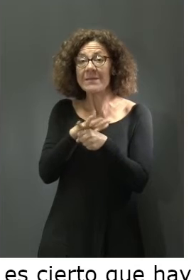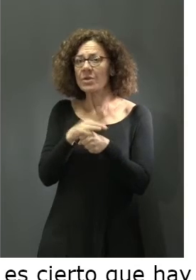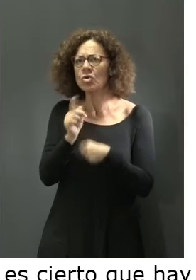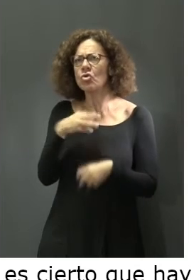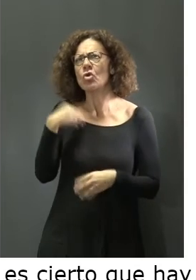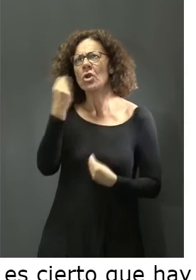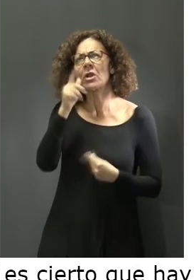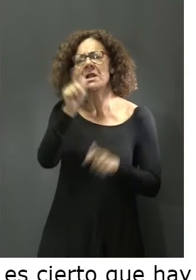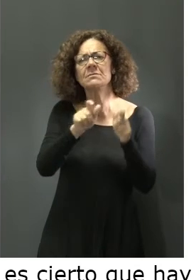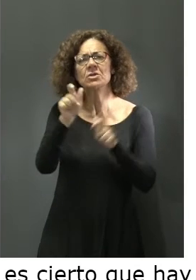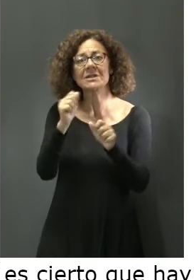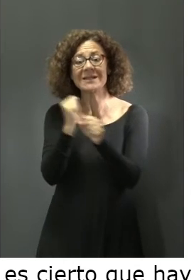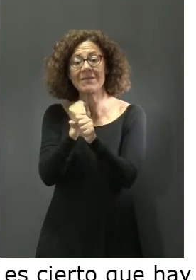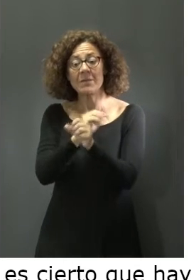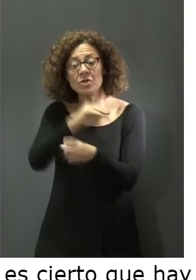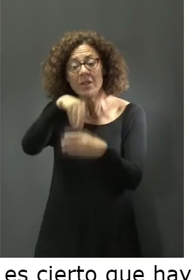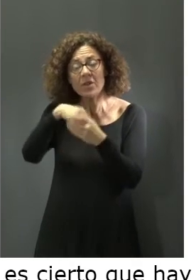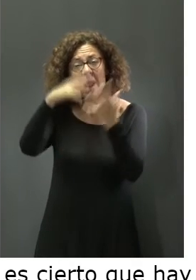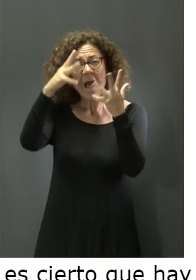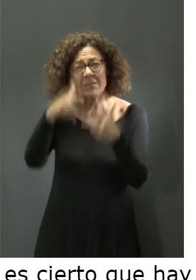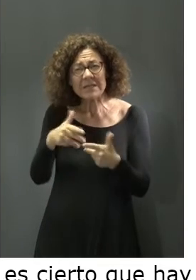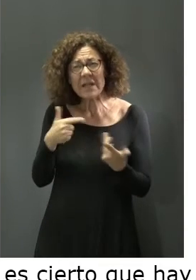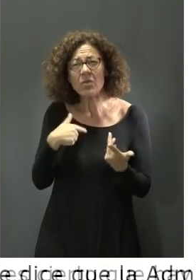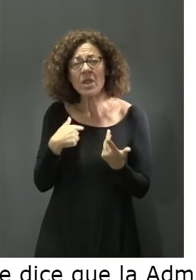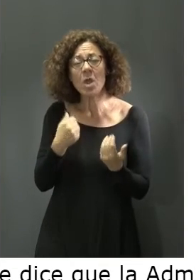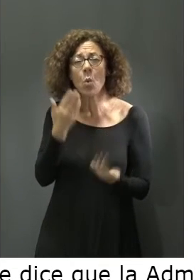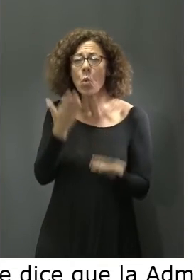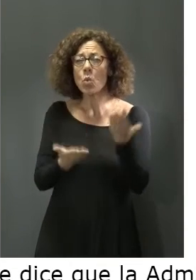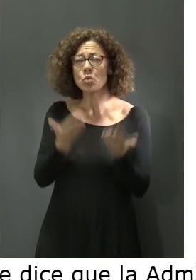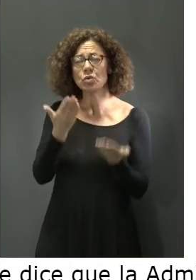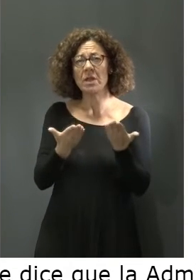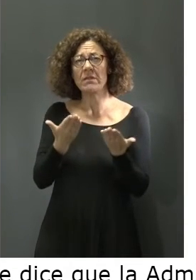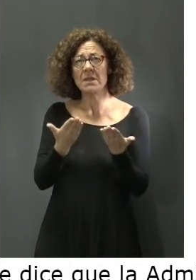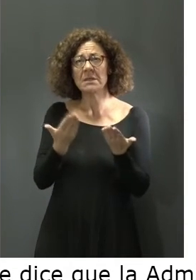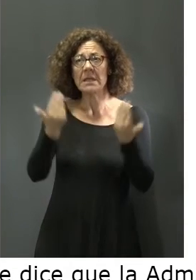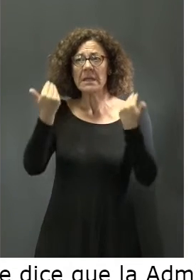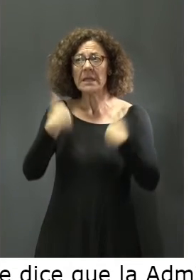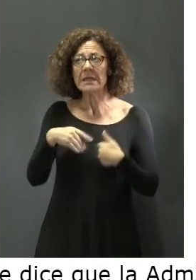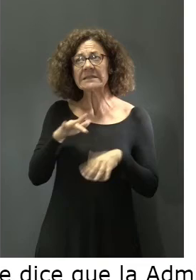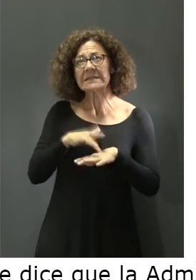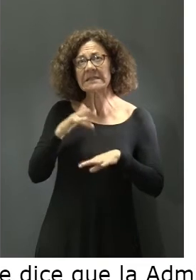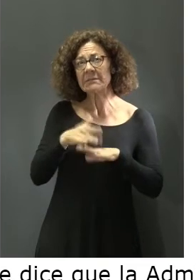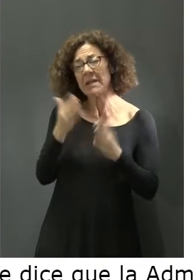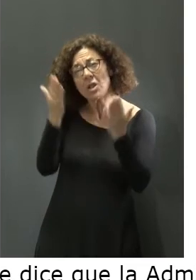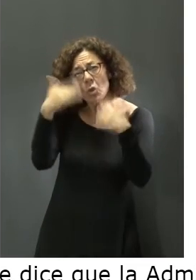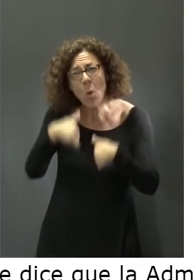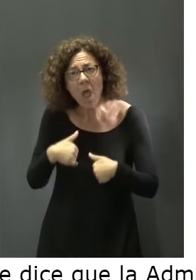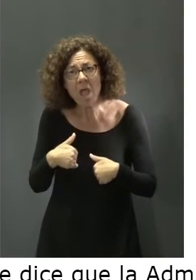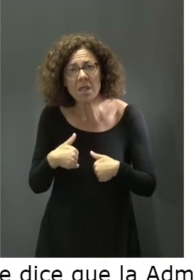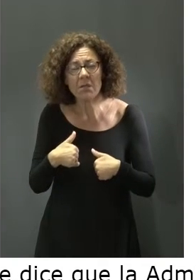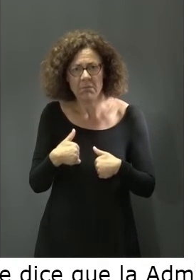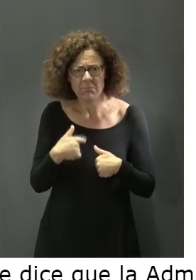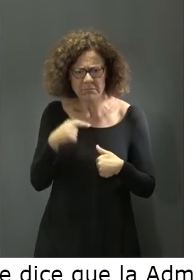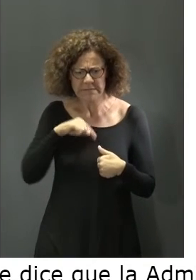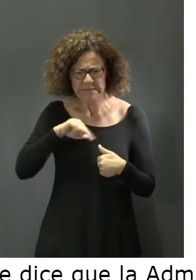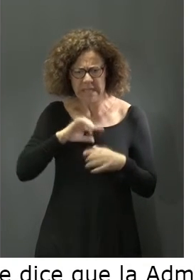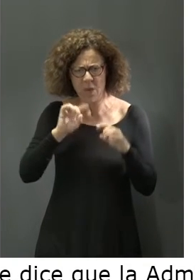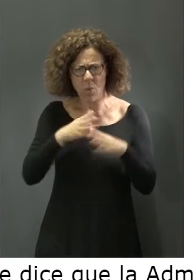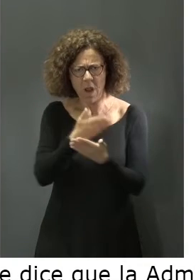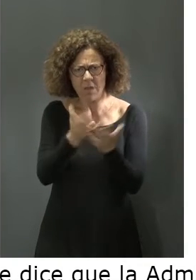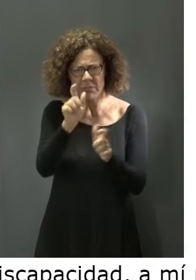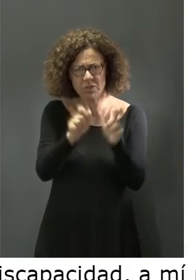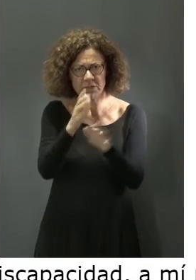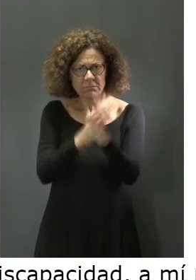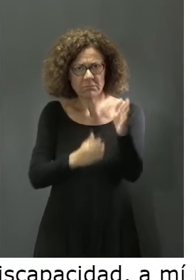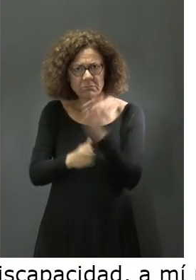creo que las personas que trabajamos en la Administración de Justicia seamos menos sensibles a las realidades de las personas con discapacidad